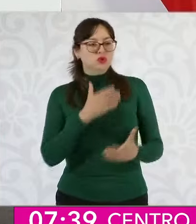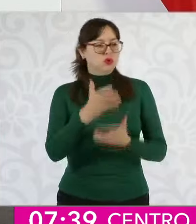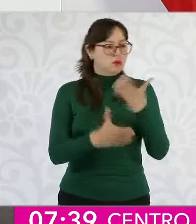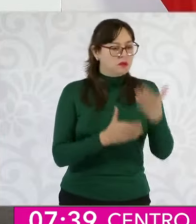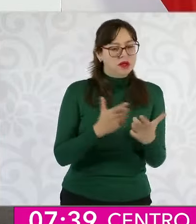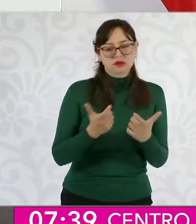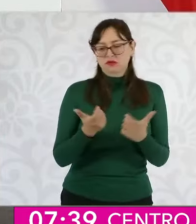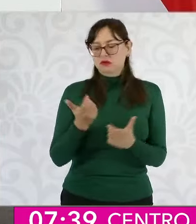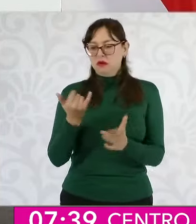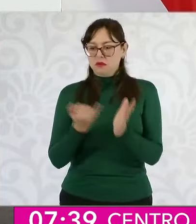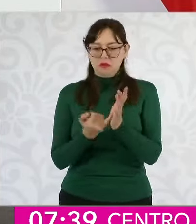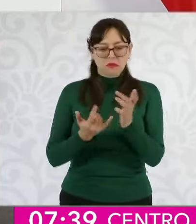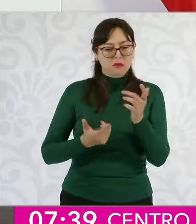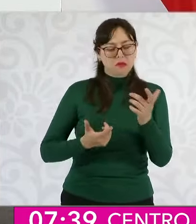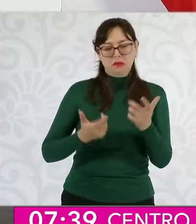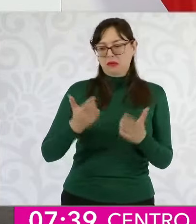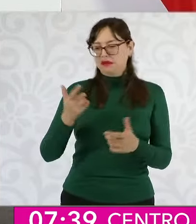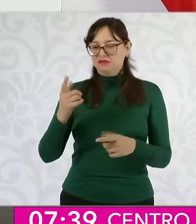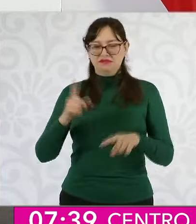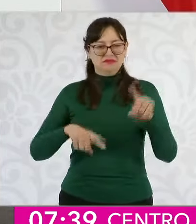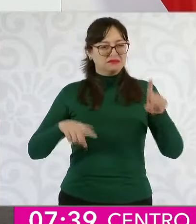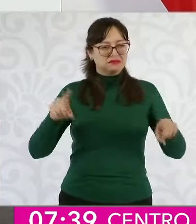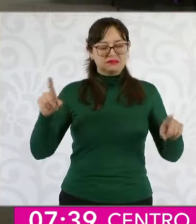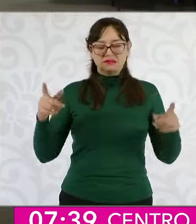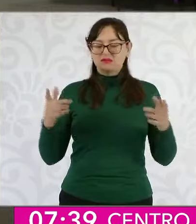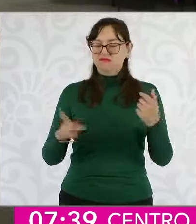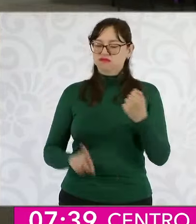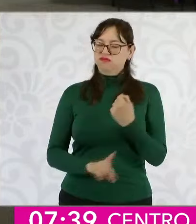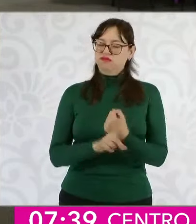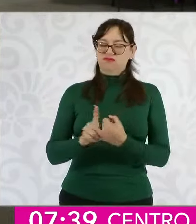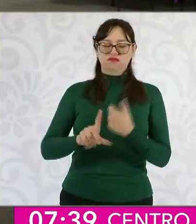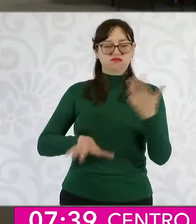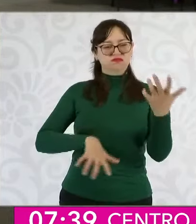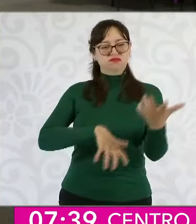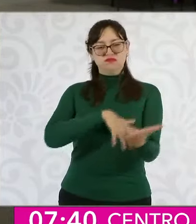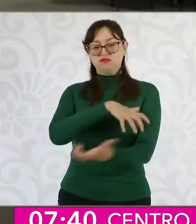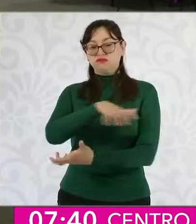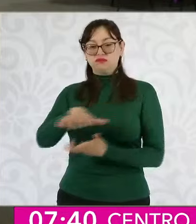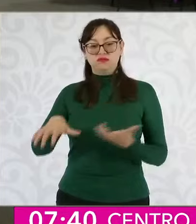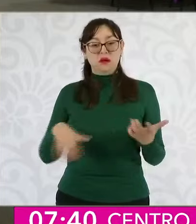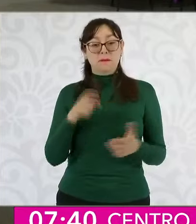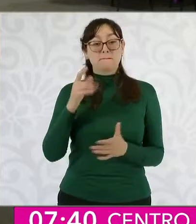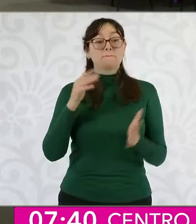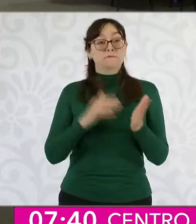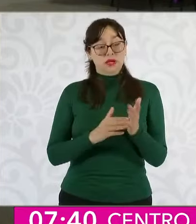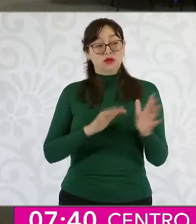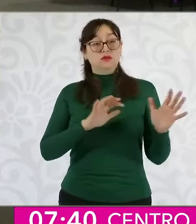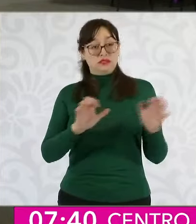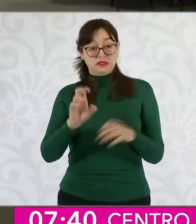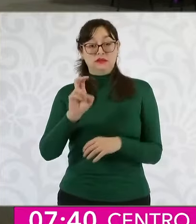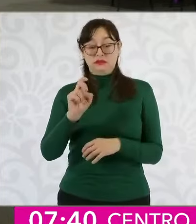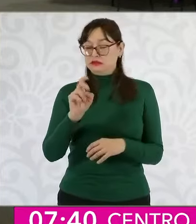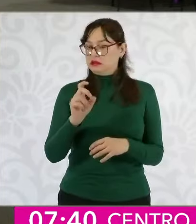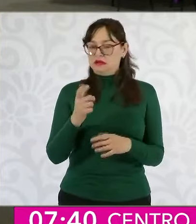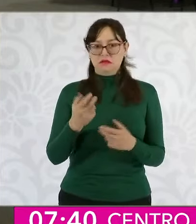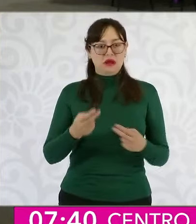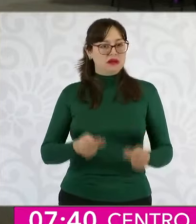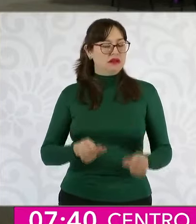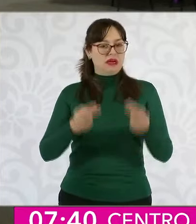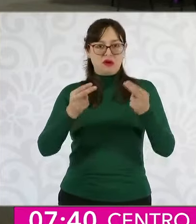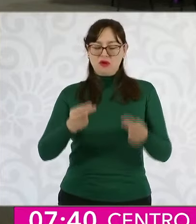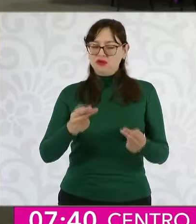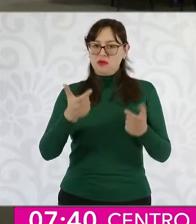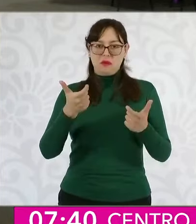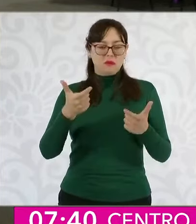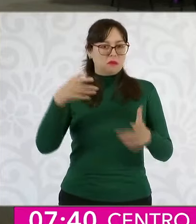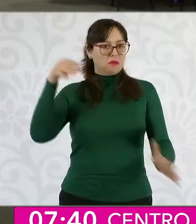postre redujo el comercio y provocó muchos problemas. Estoy hablando de los años 30. Pero el más reciente,